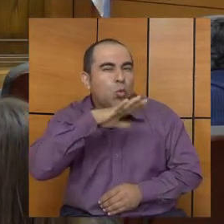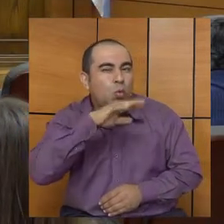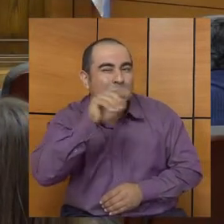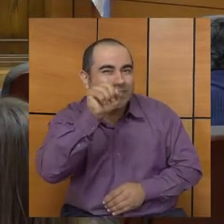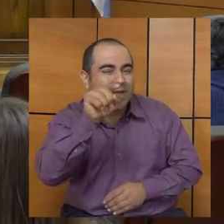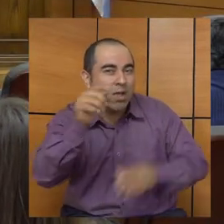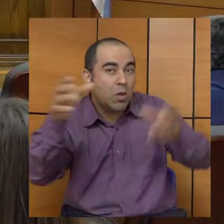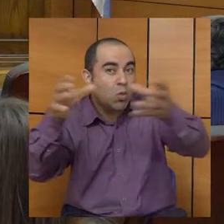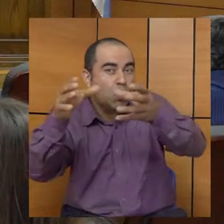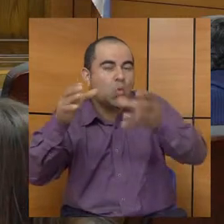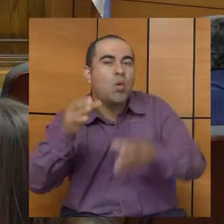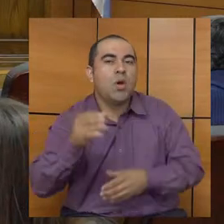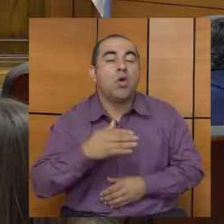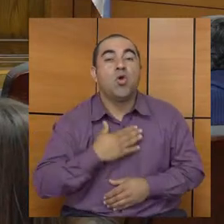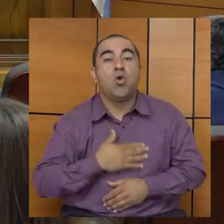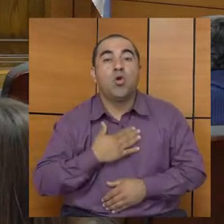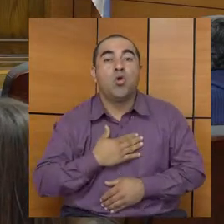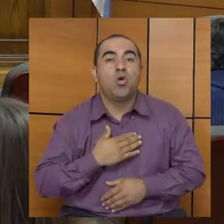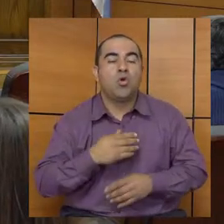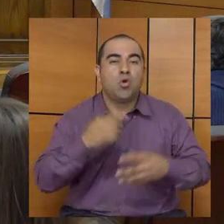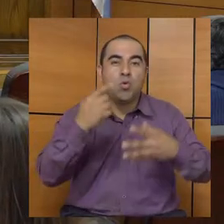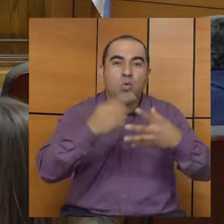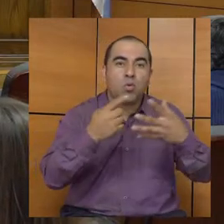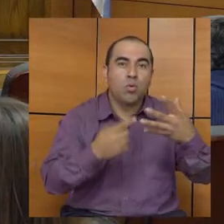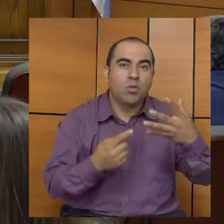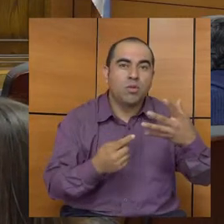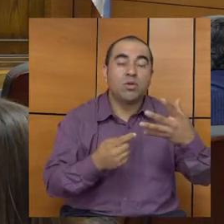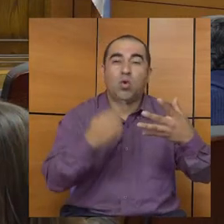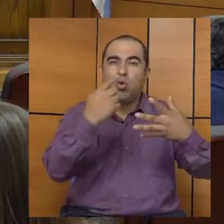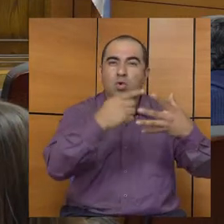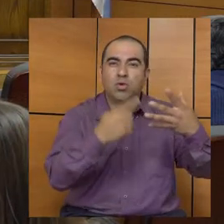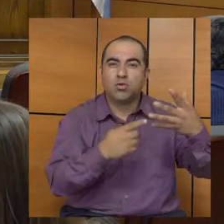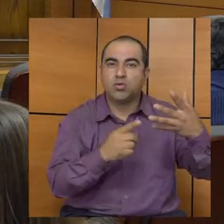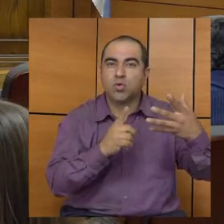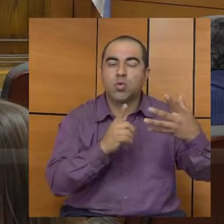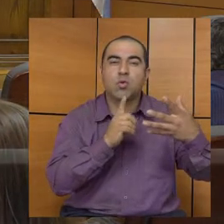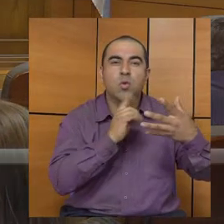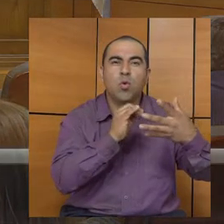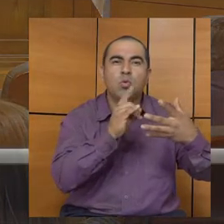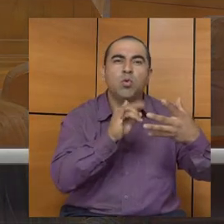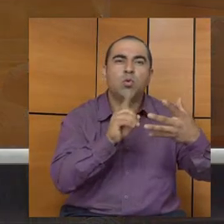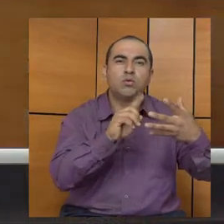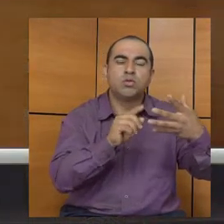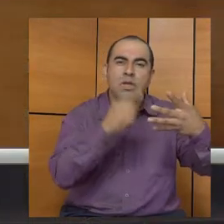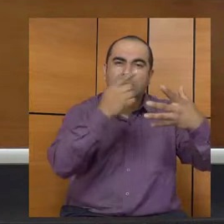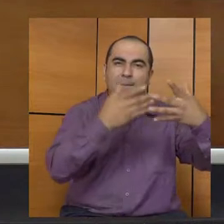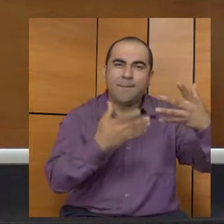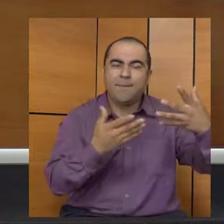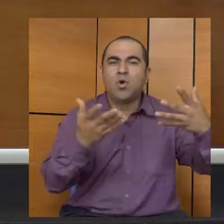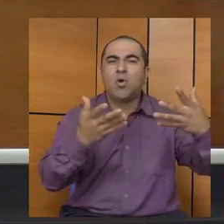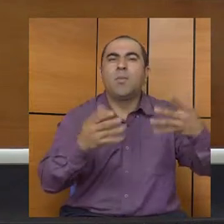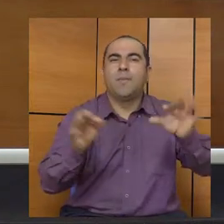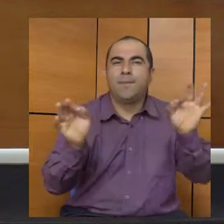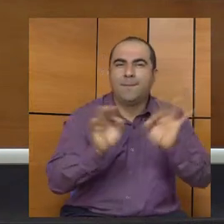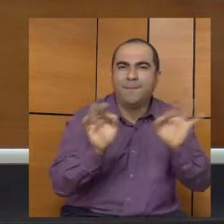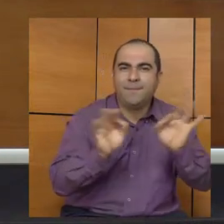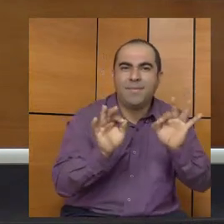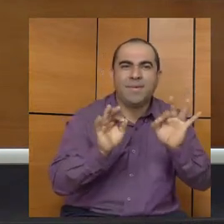de tecnologías de consumo, como es el UTAUT 2. ¿Qué queríamos saber? Pues un poco eso, ¿no? Explicar